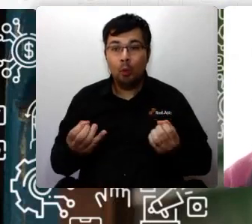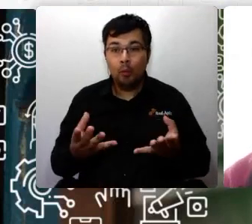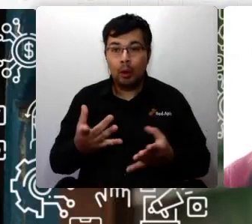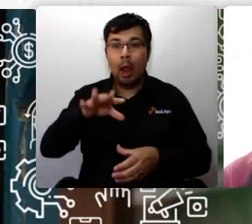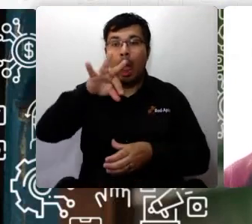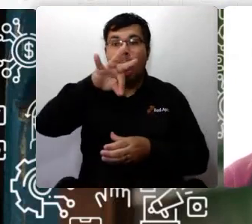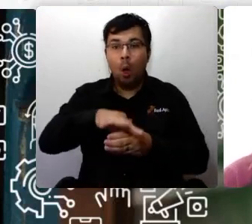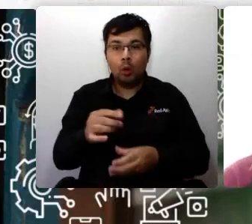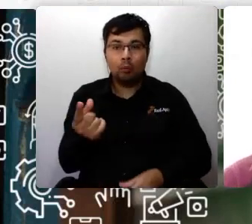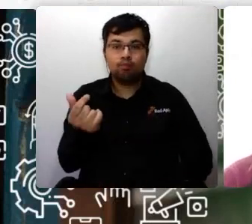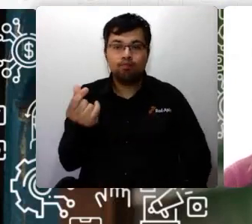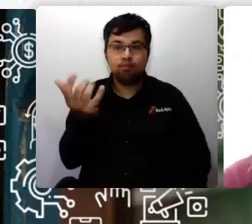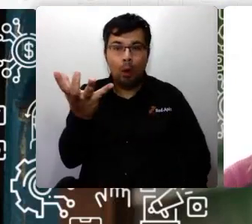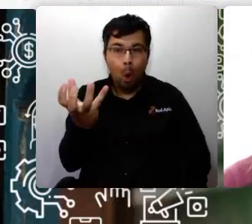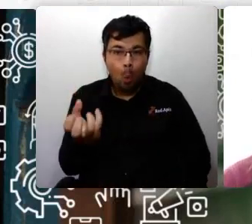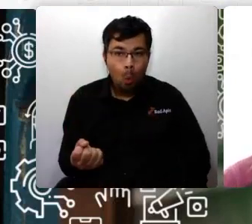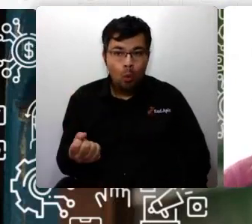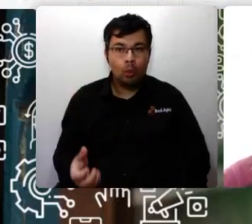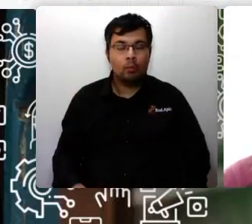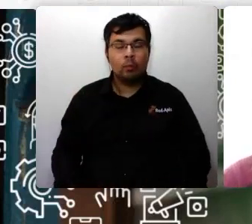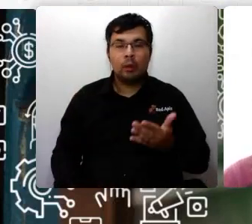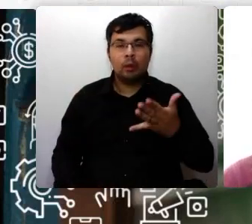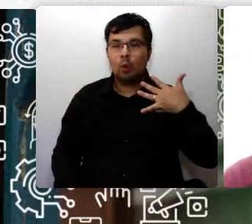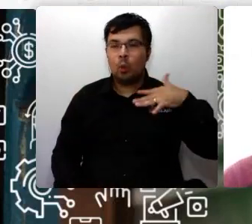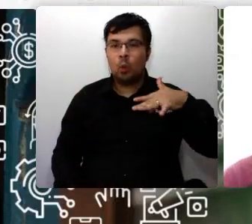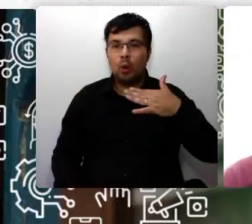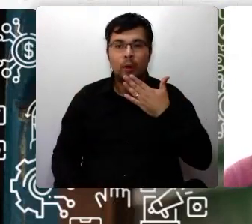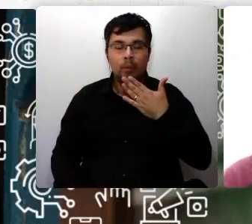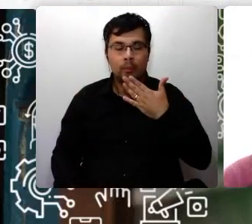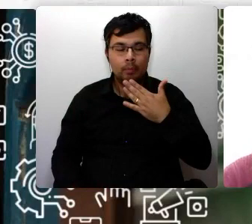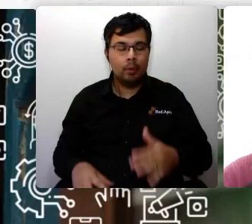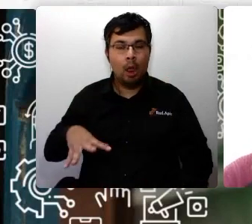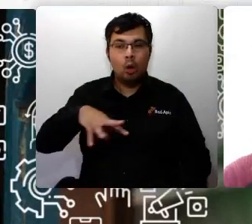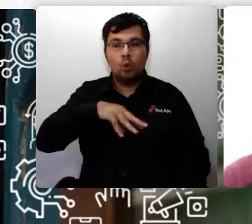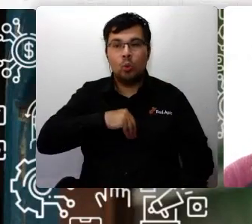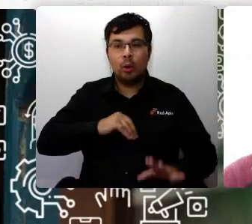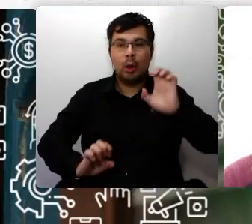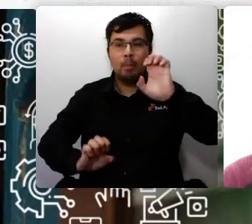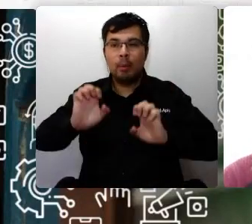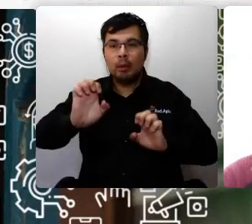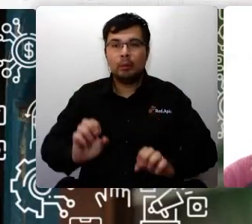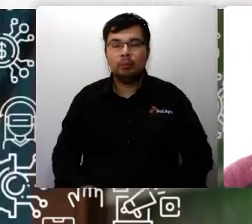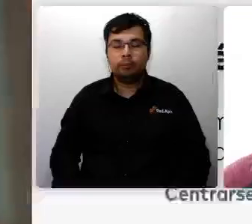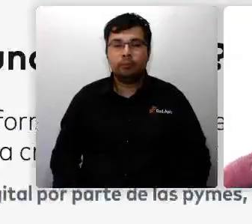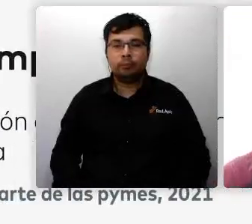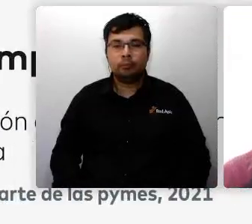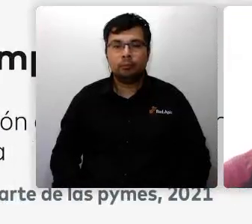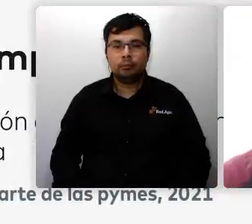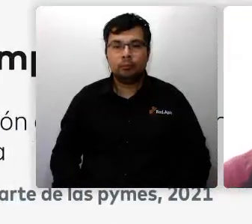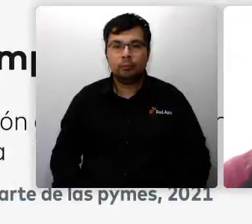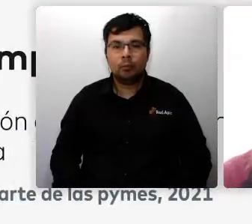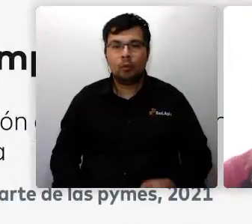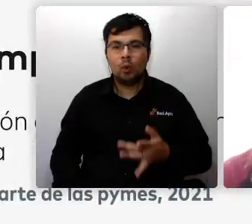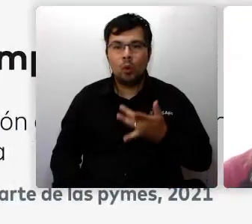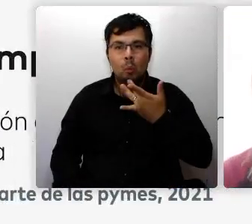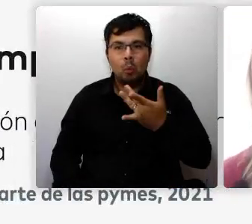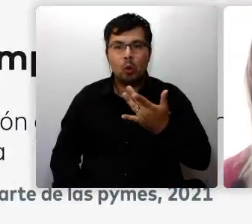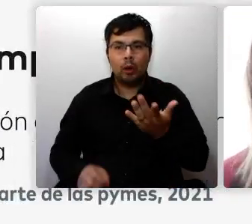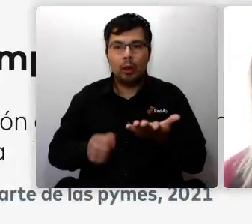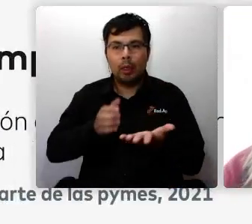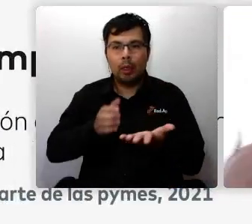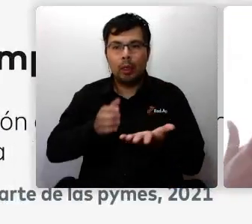también es muy importante en nuestras empresas. Y ¿por qué tendríamos que digitalizar